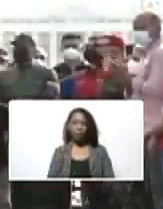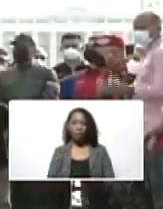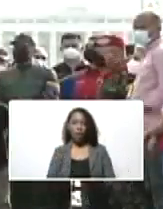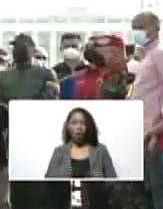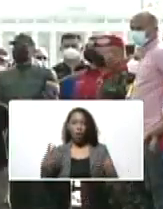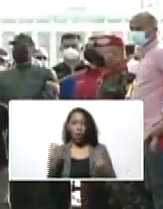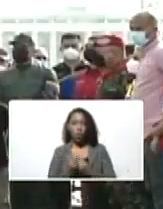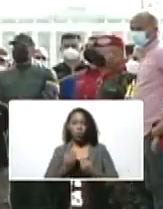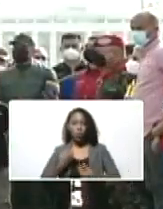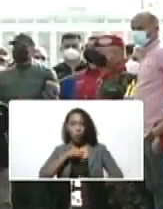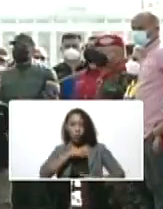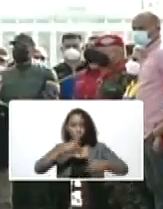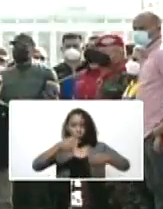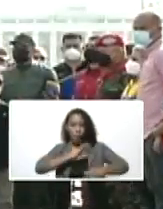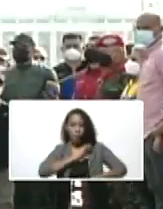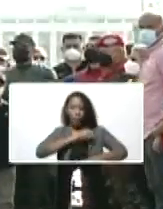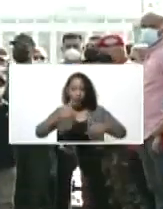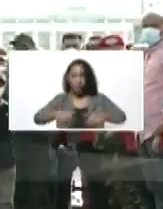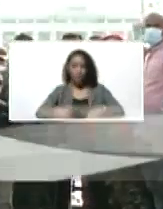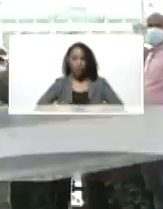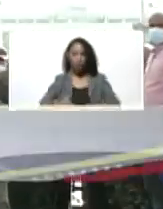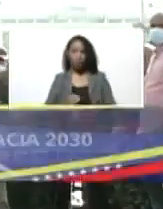nuestros esfuerzos.